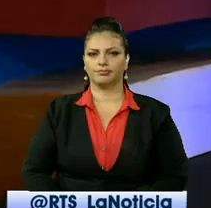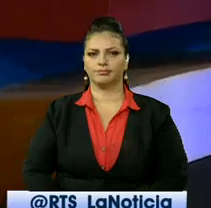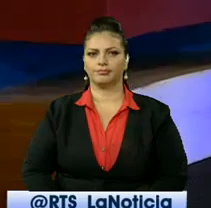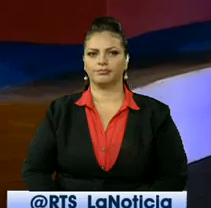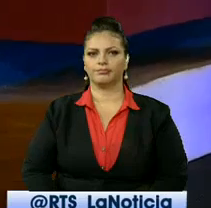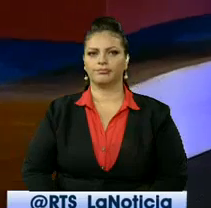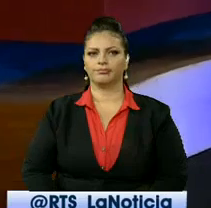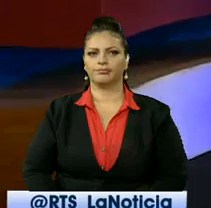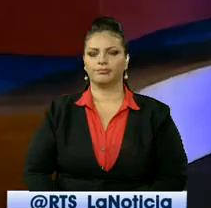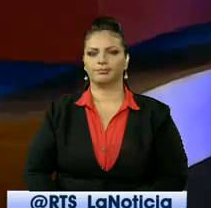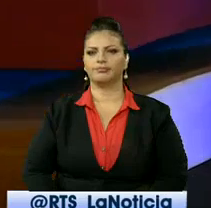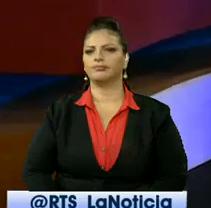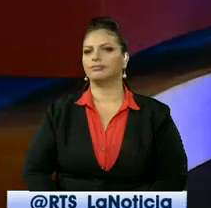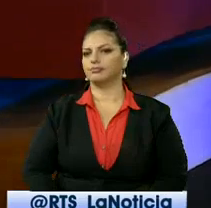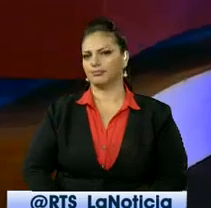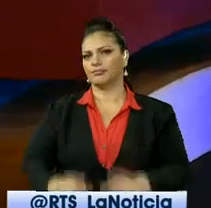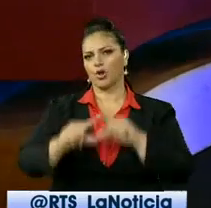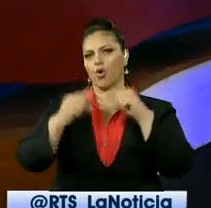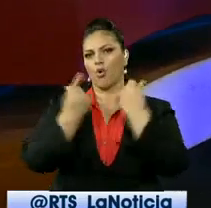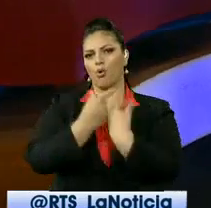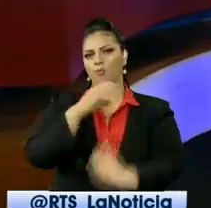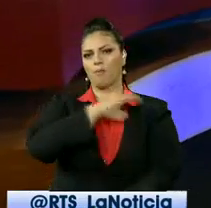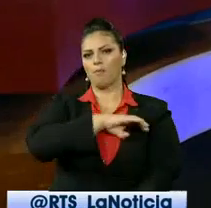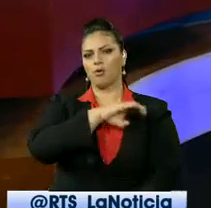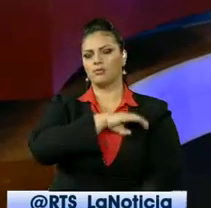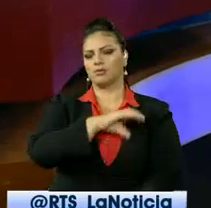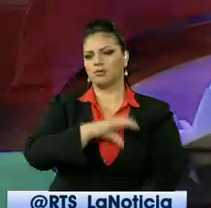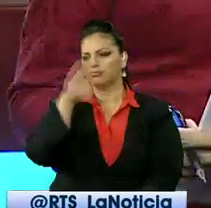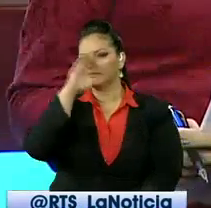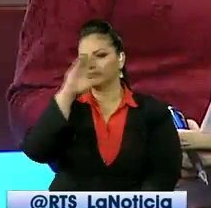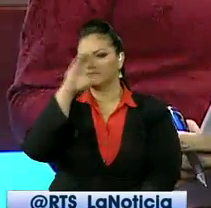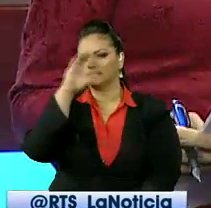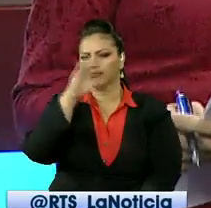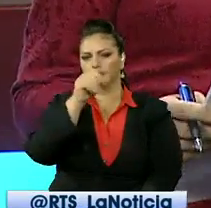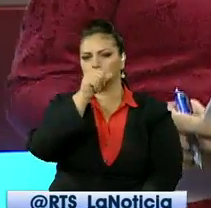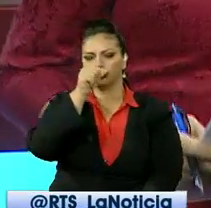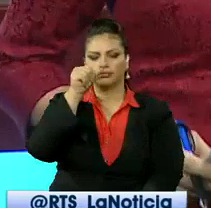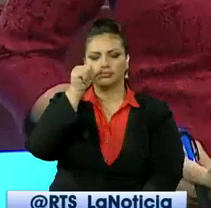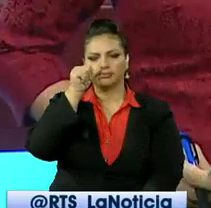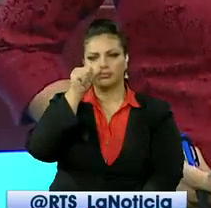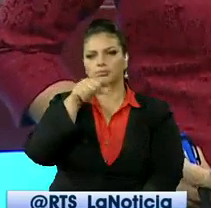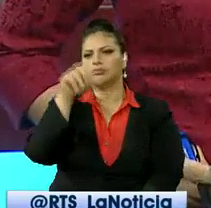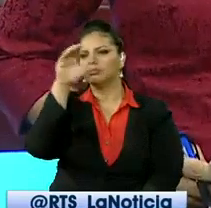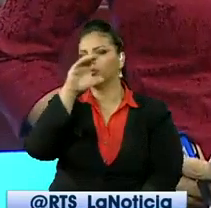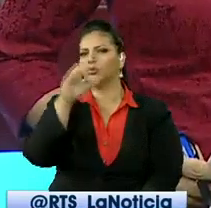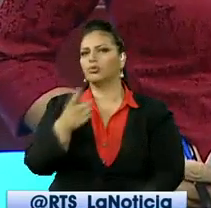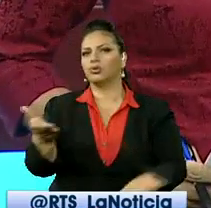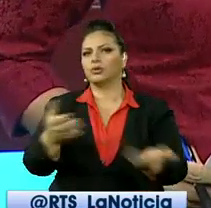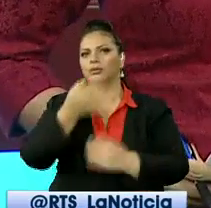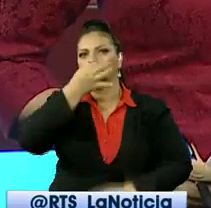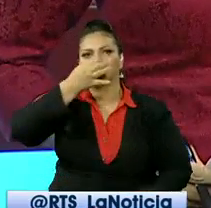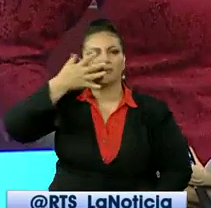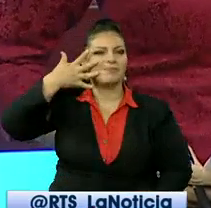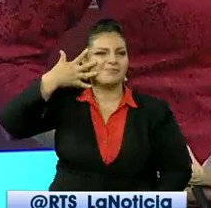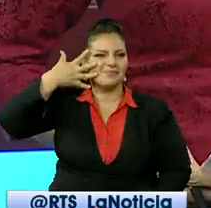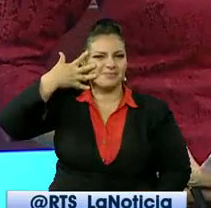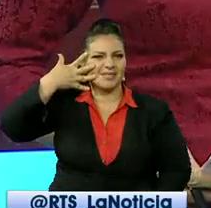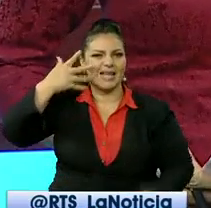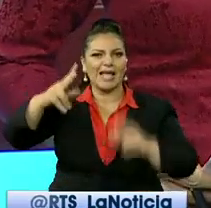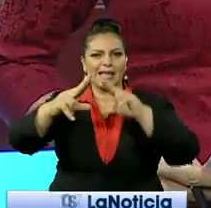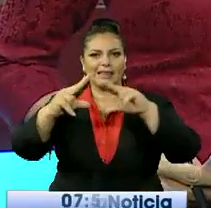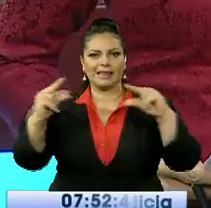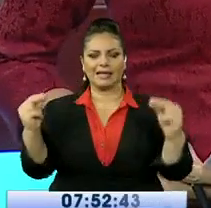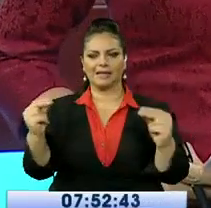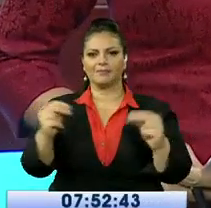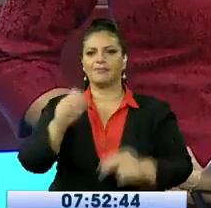La policía antinarcóticos localizó alrededor de 100 plantas de coca a menos de un kilómetro del centro de Tena, capital de la provincia